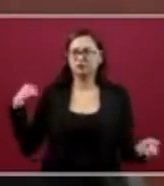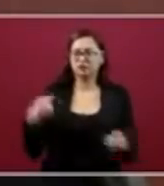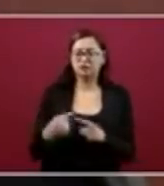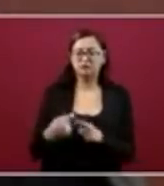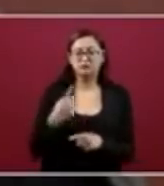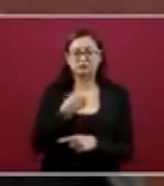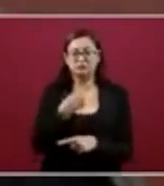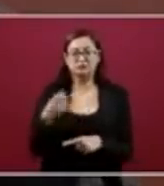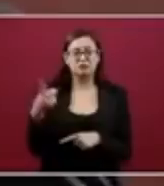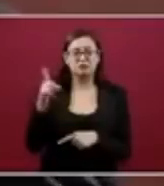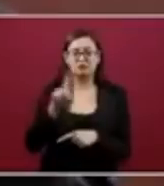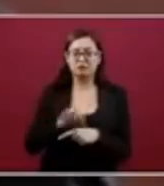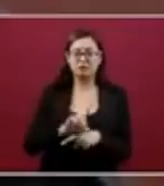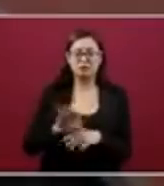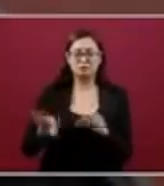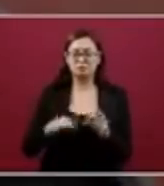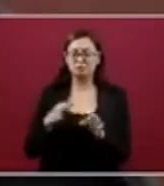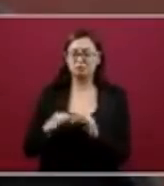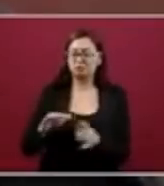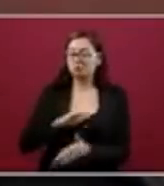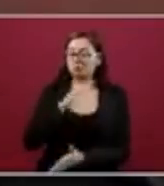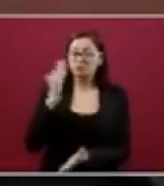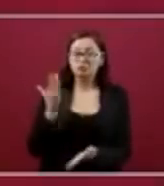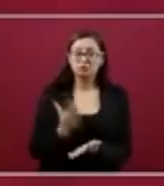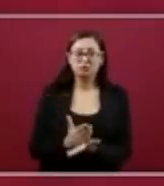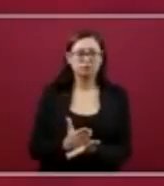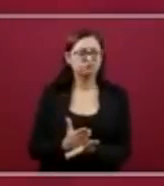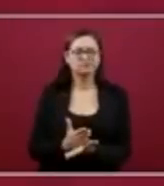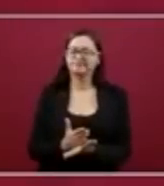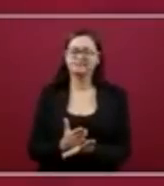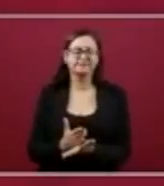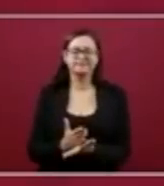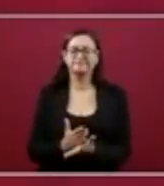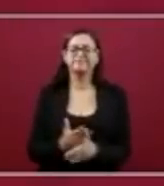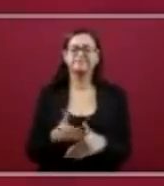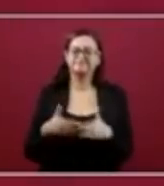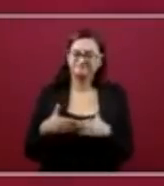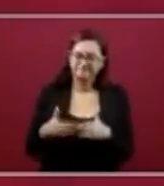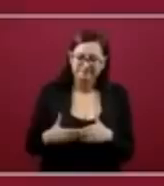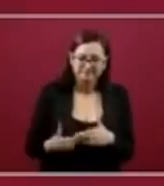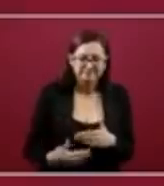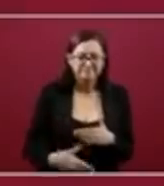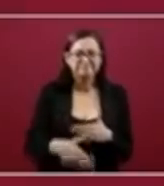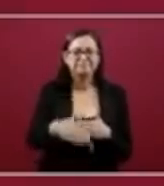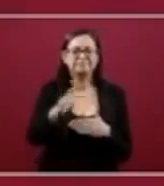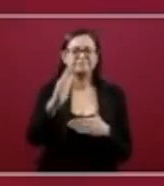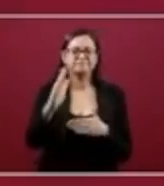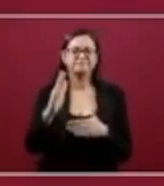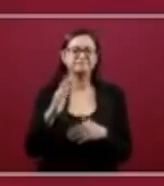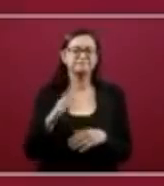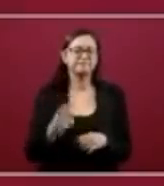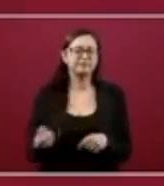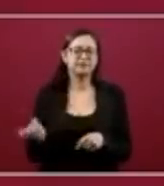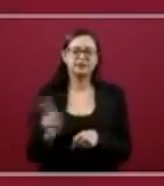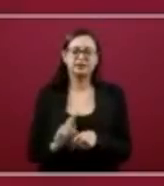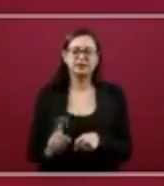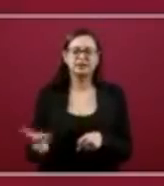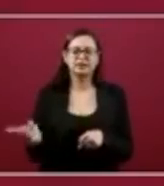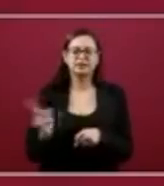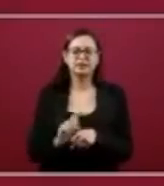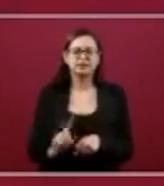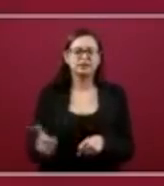solamente, sino vamos a estar aquí hasta que